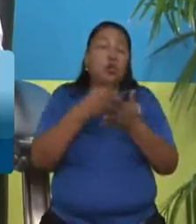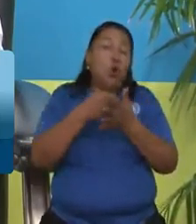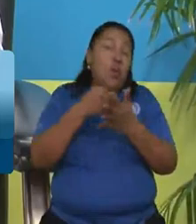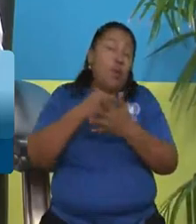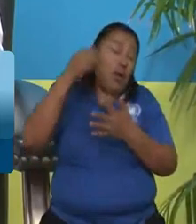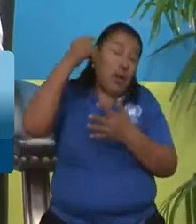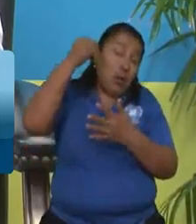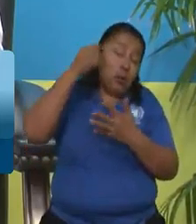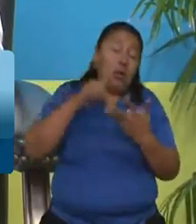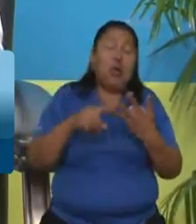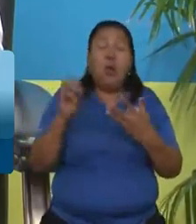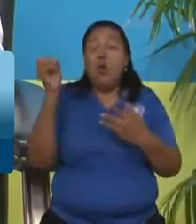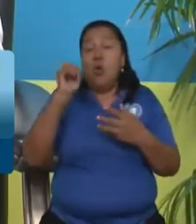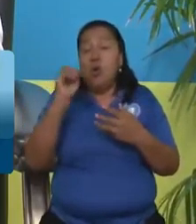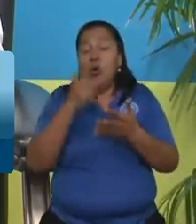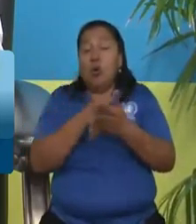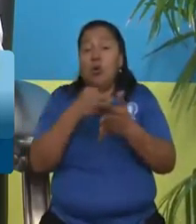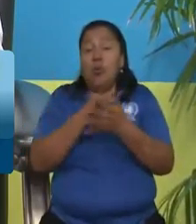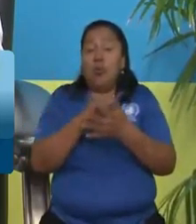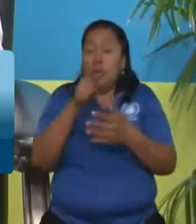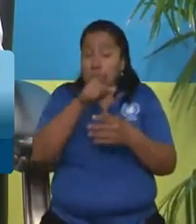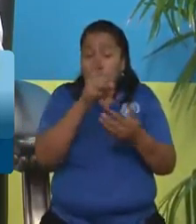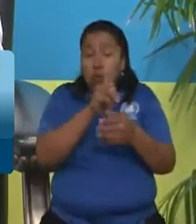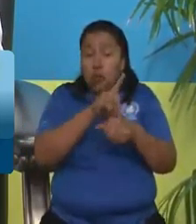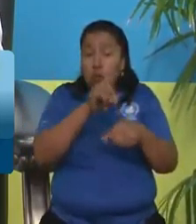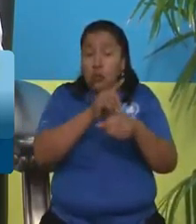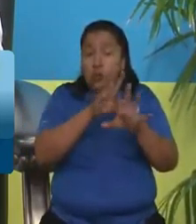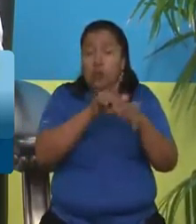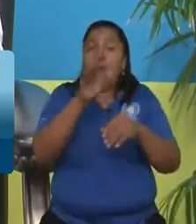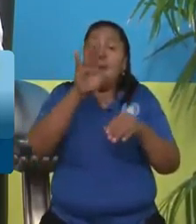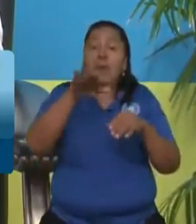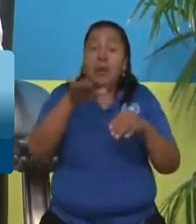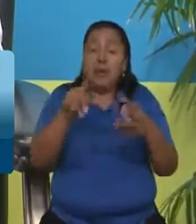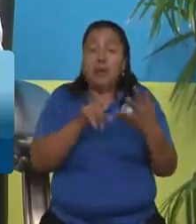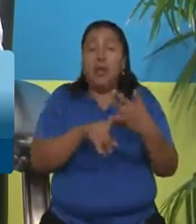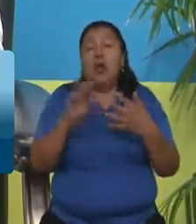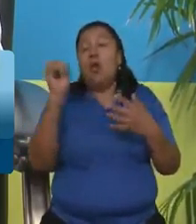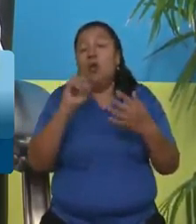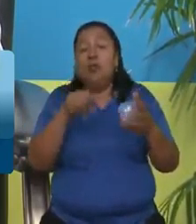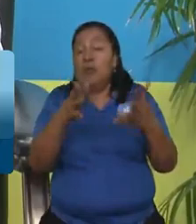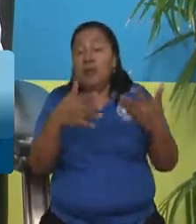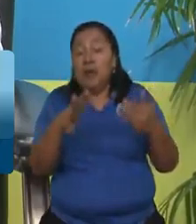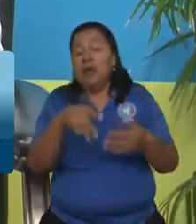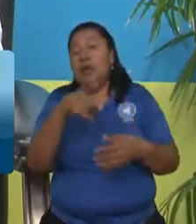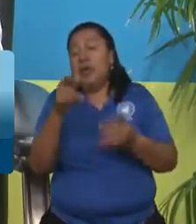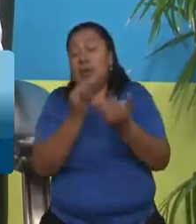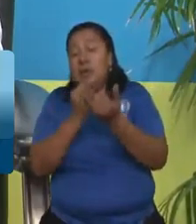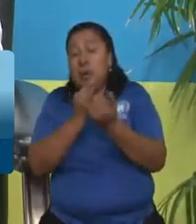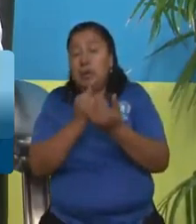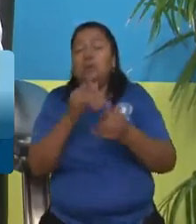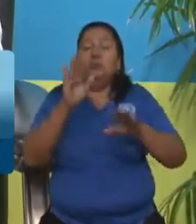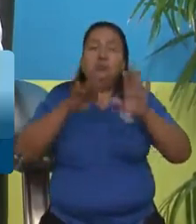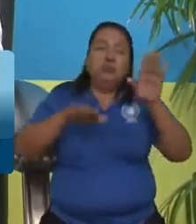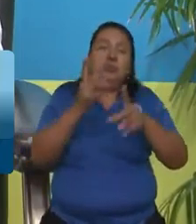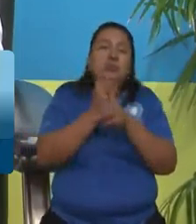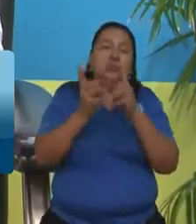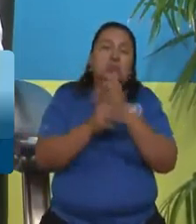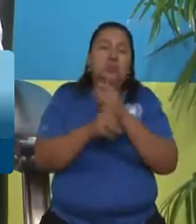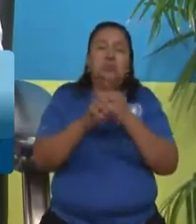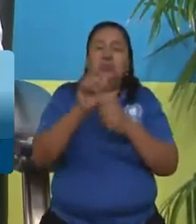tratamiento y llegan una, dos, tres, 8 veces. Entonces, ¿qué es? Sí, hay que valorar si se está tomando el